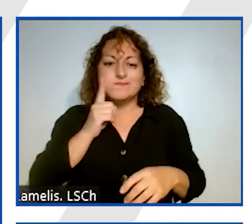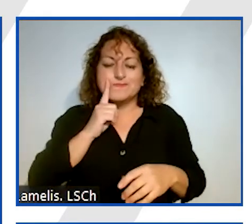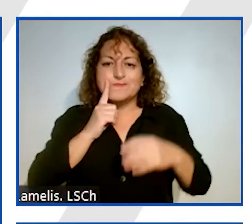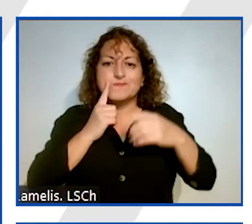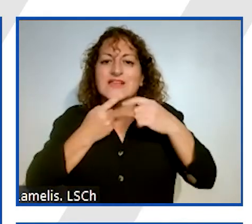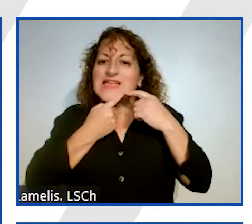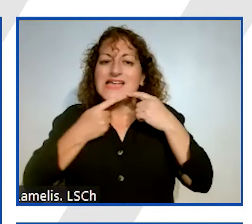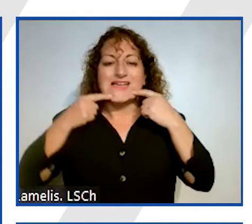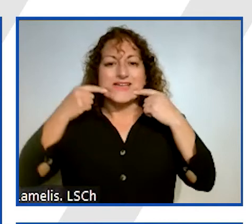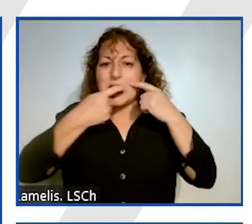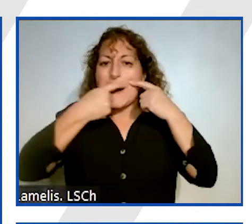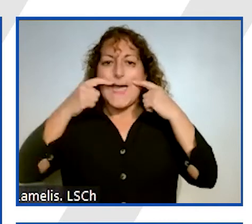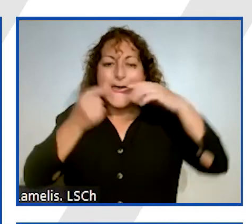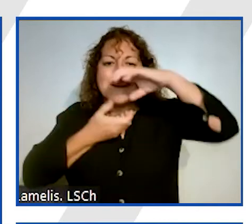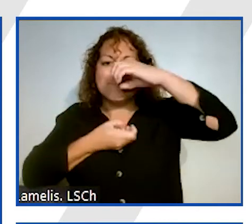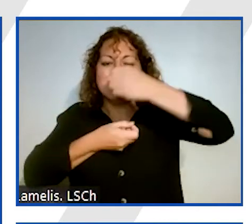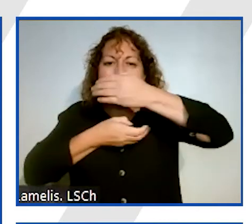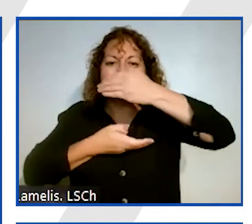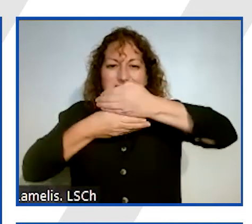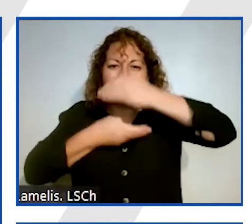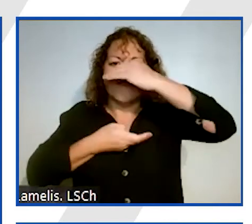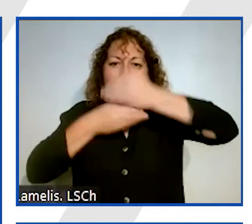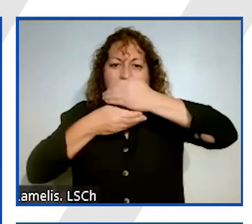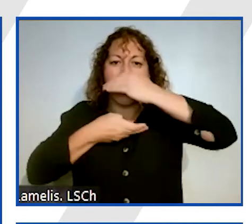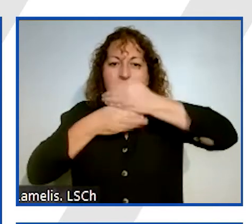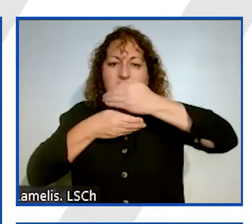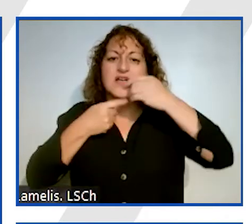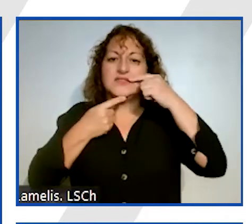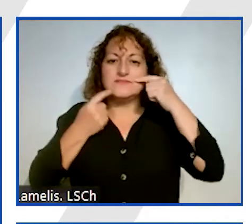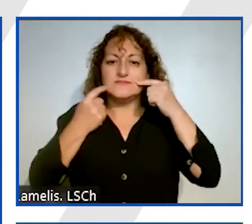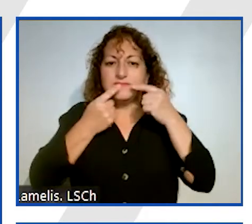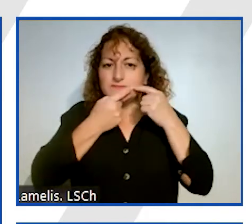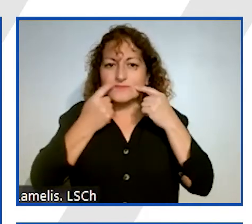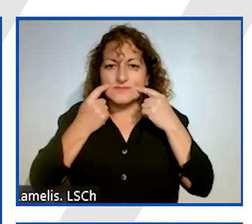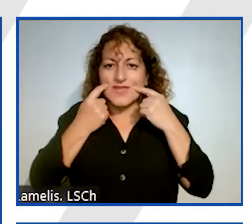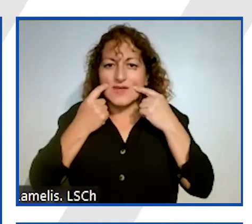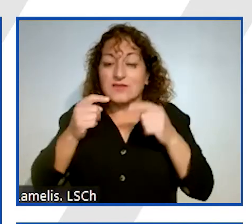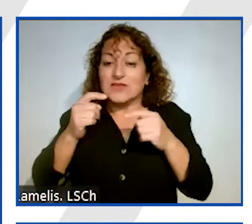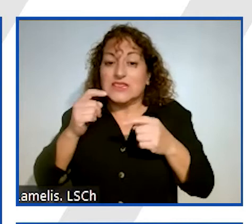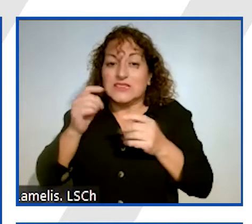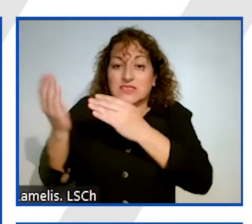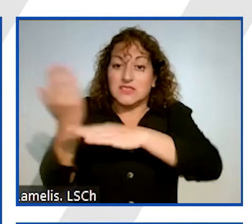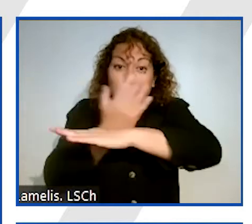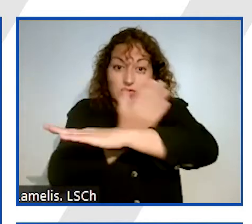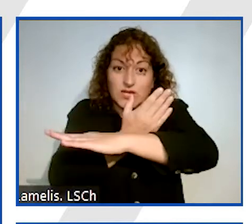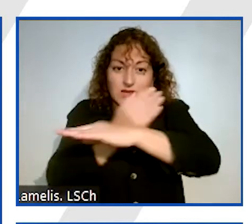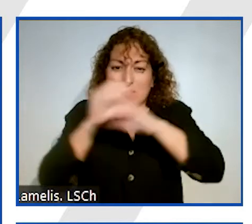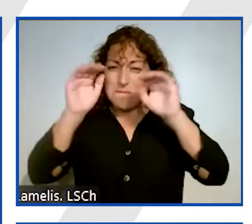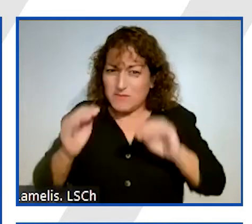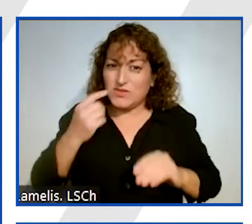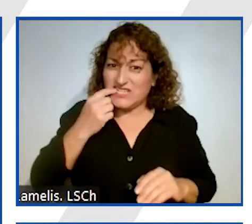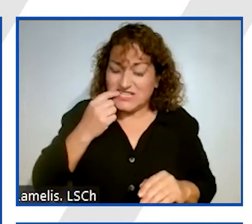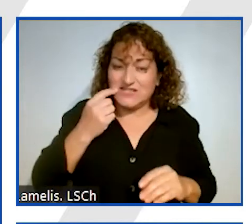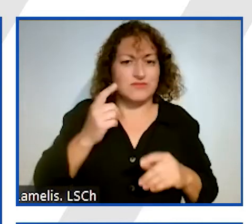los tiburones están adaptados a su presa. No todos los tiburones tienen el mismo tipo de dientes. Y como se dan cuenta en esas tres imágenes, son